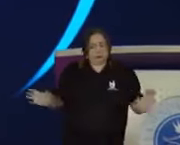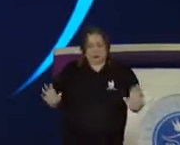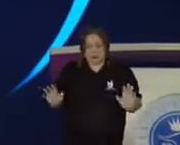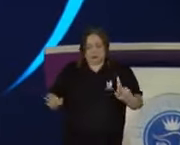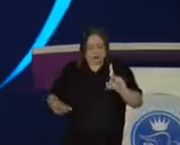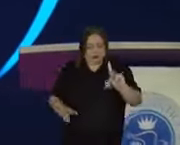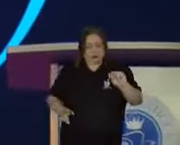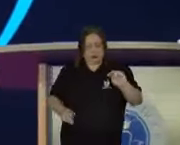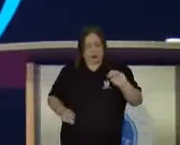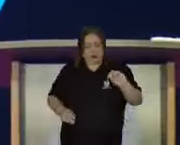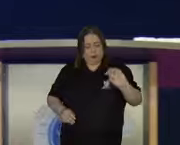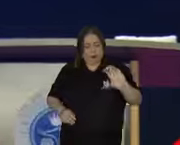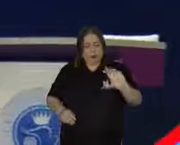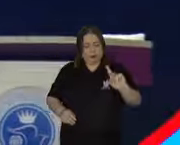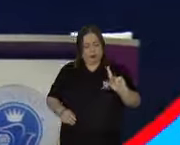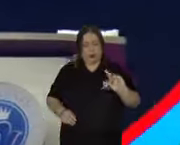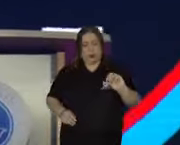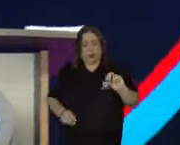te levantas más.